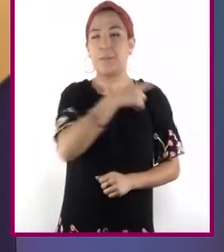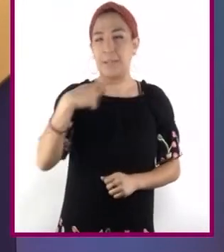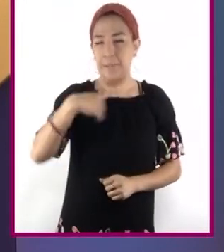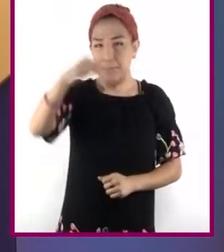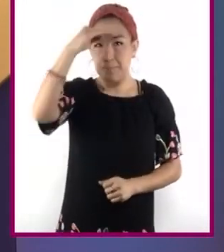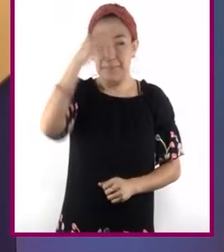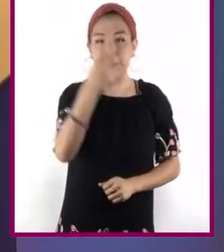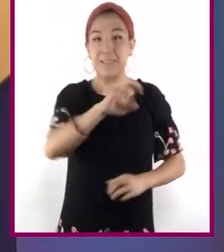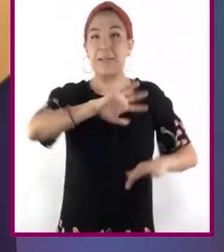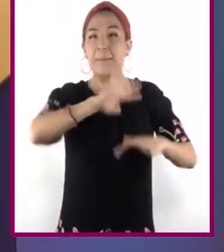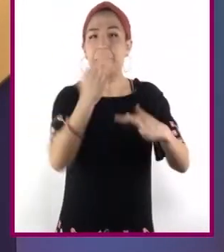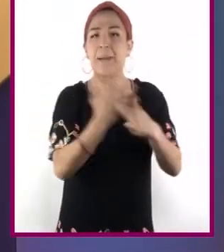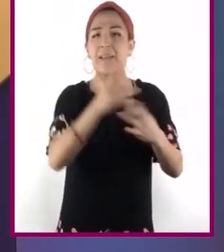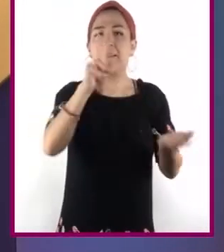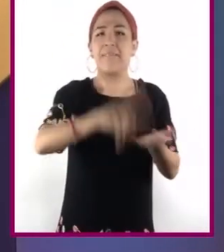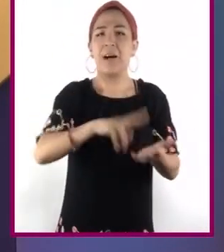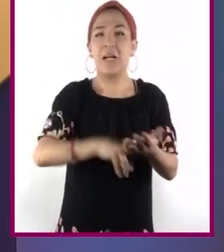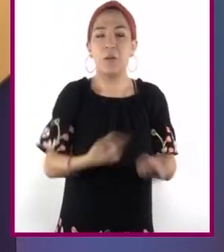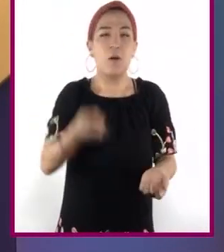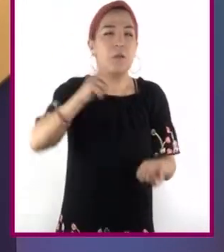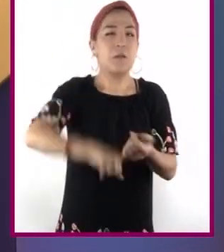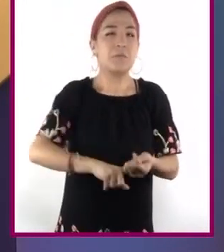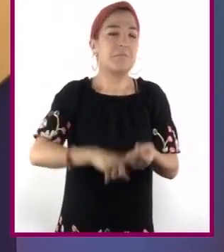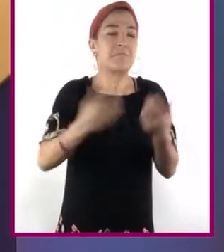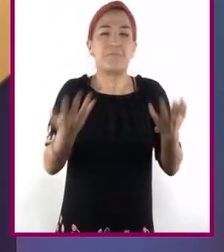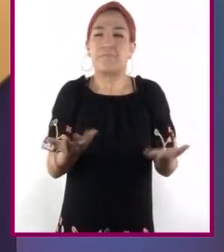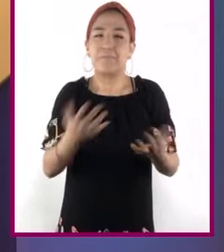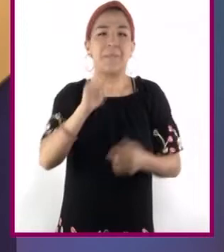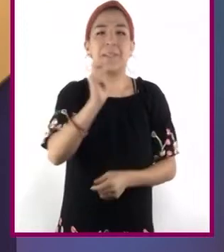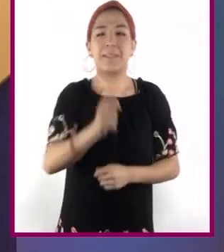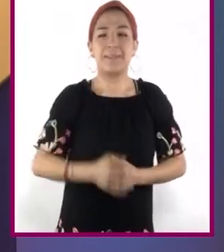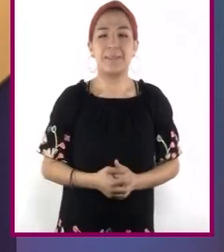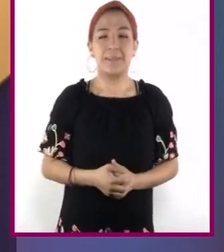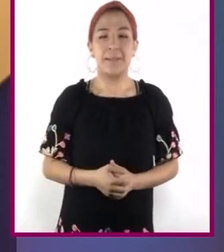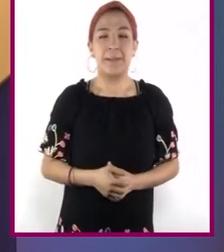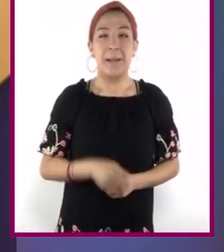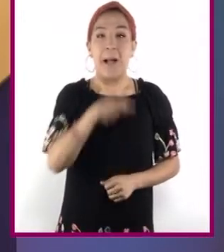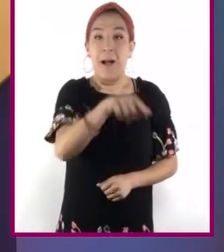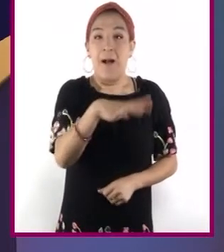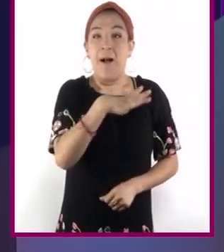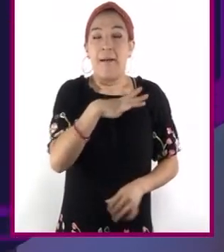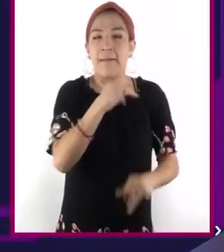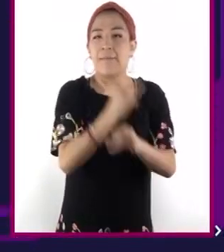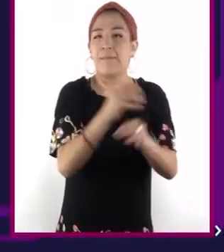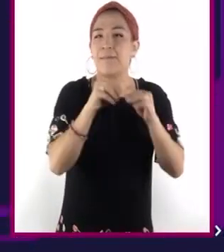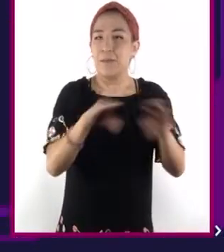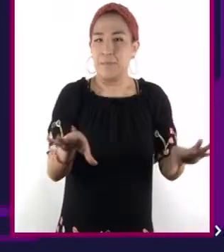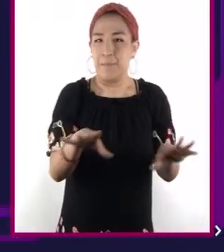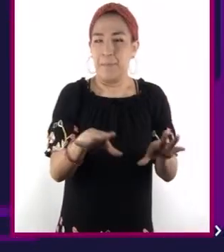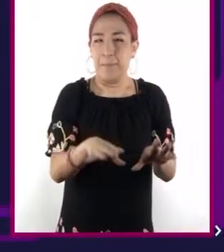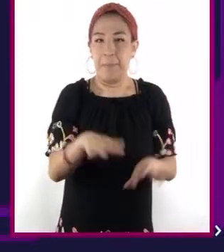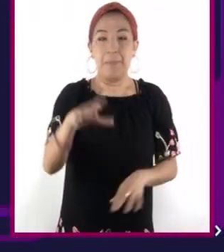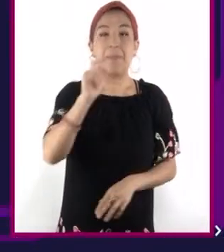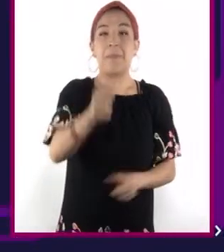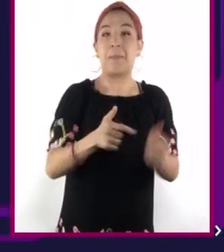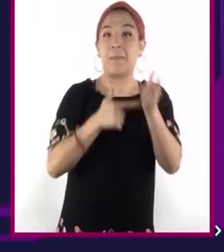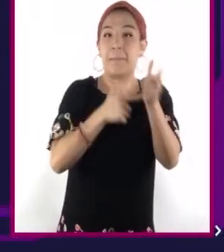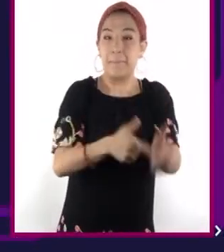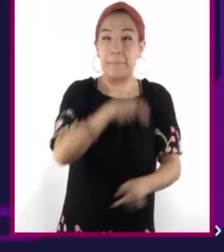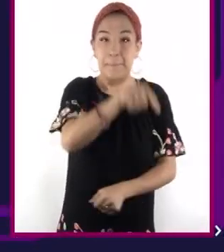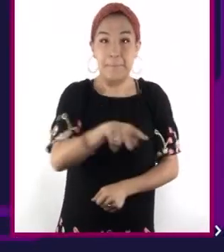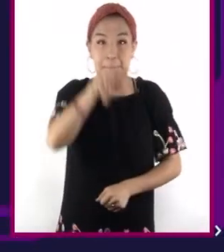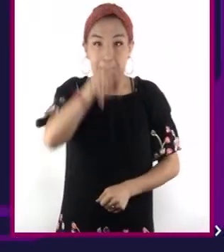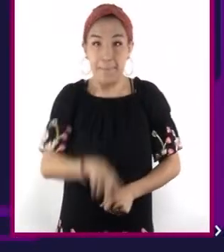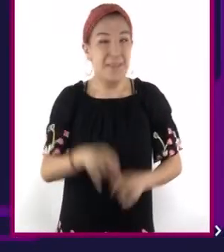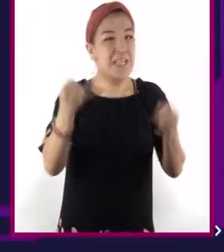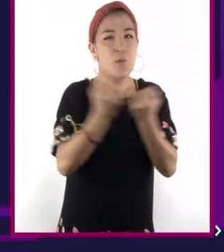la media es el valor alrededor del cual se encuentran los datos. Tanto en la secuencia real